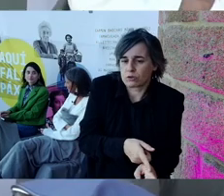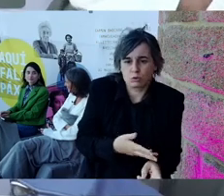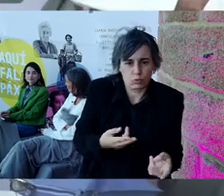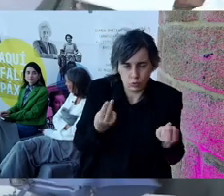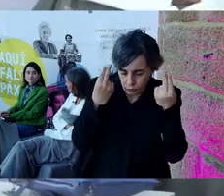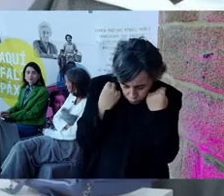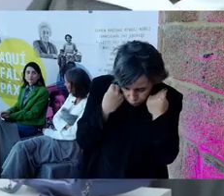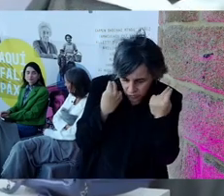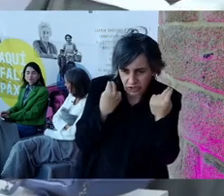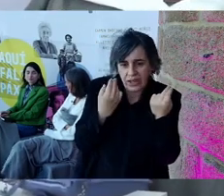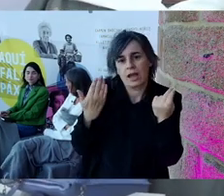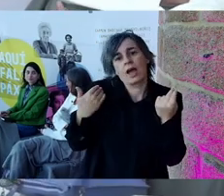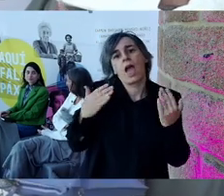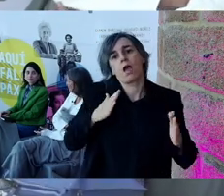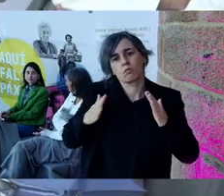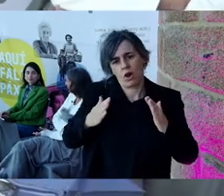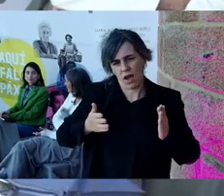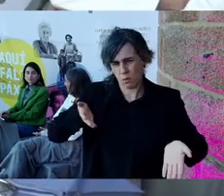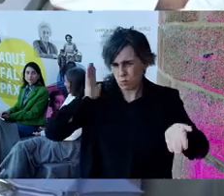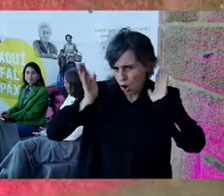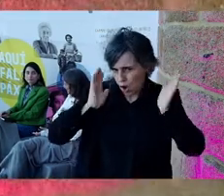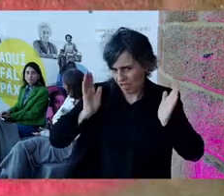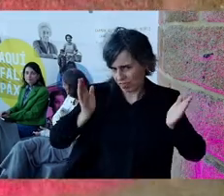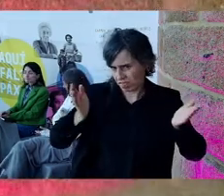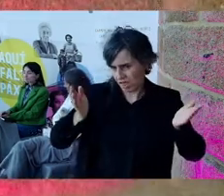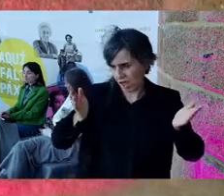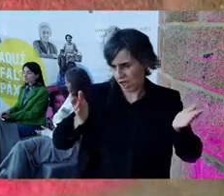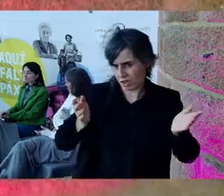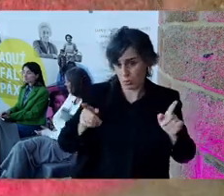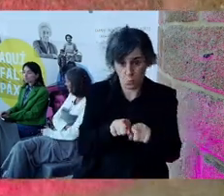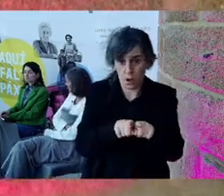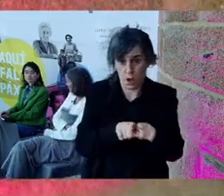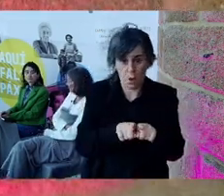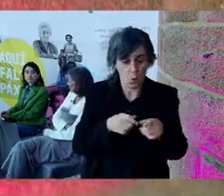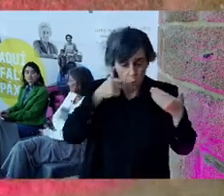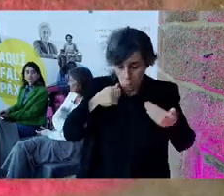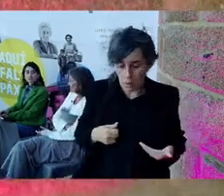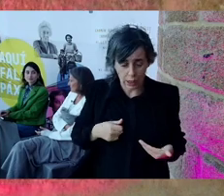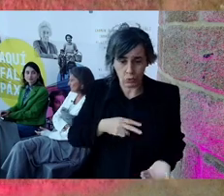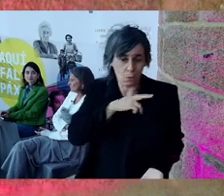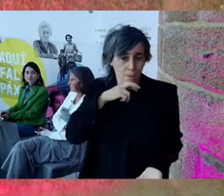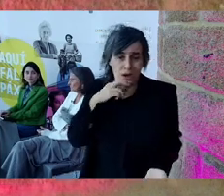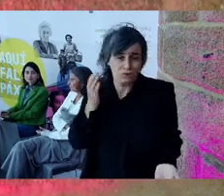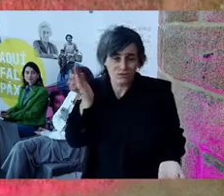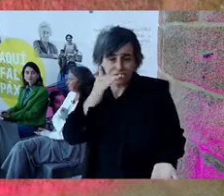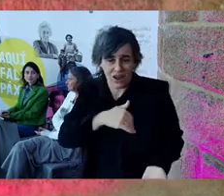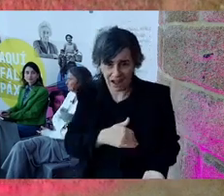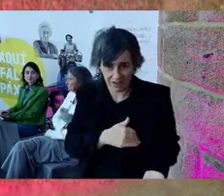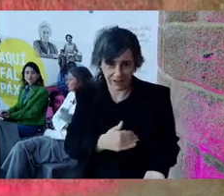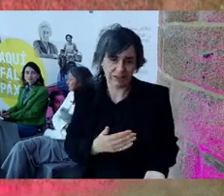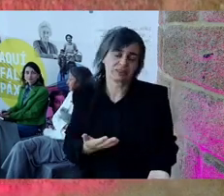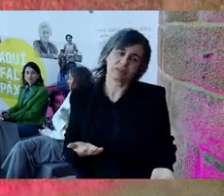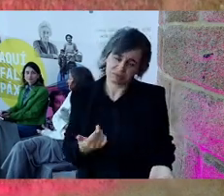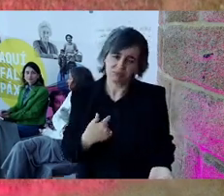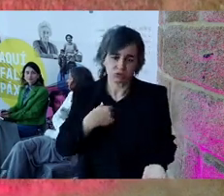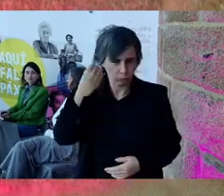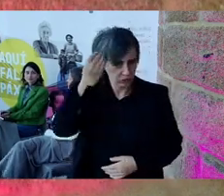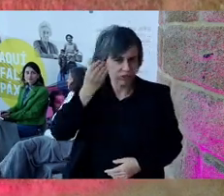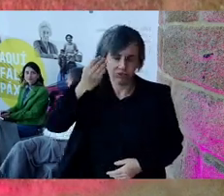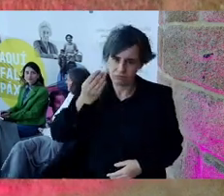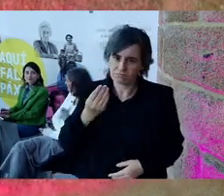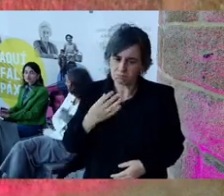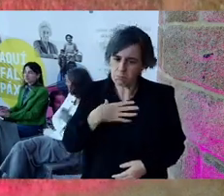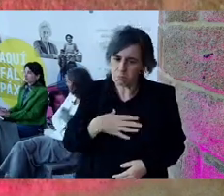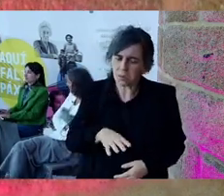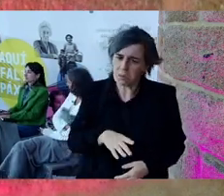hablando de un tiempo extremadamente violento, donde la vida humana no valía nada o muy poco. Entonces todo